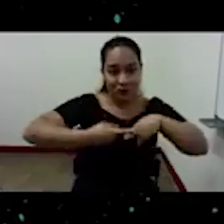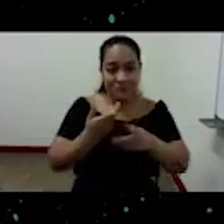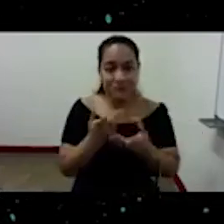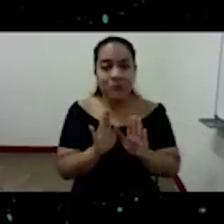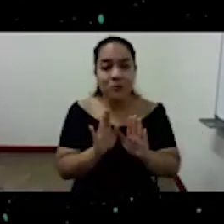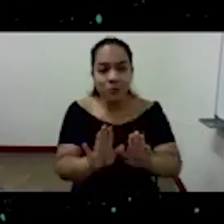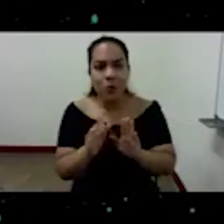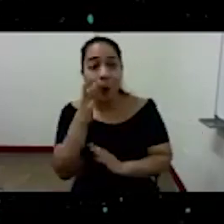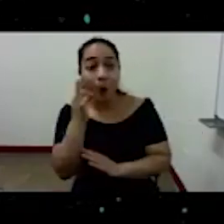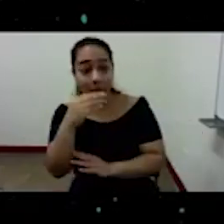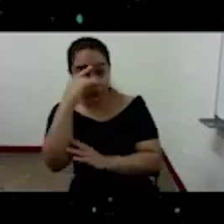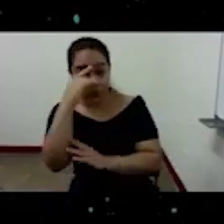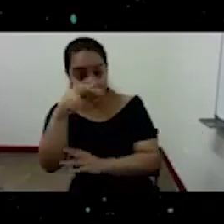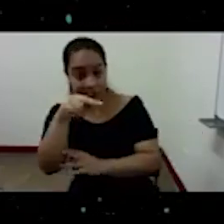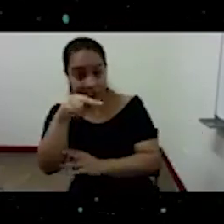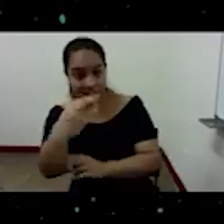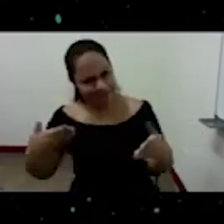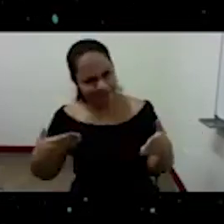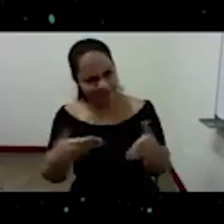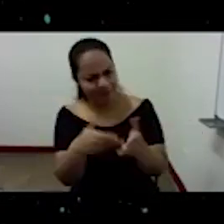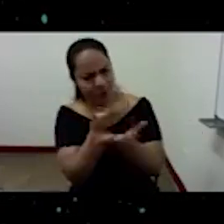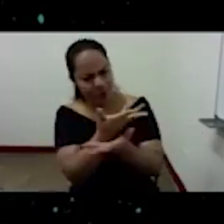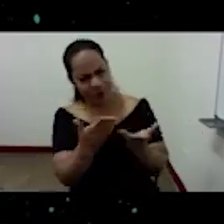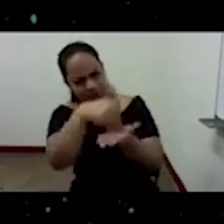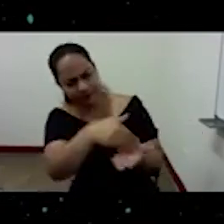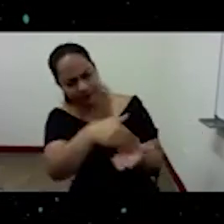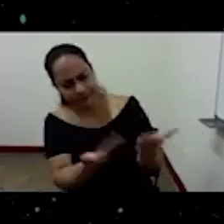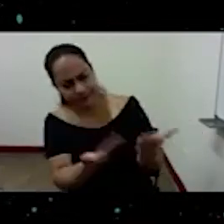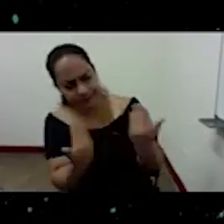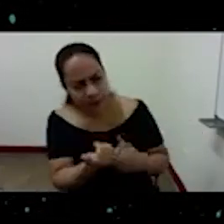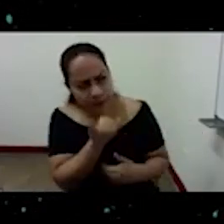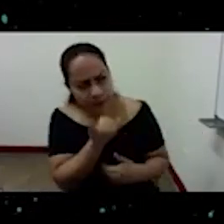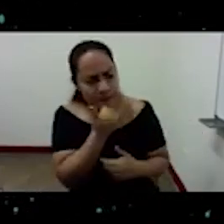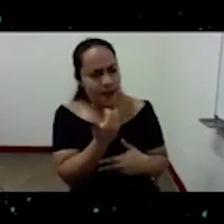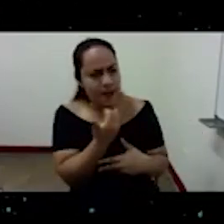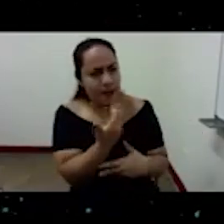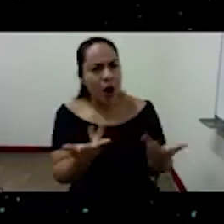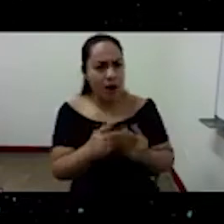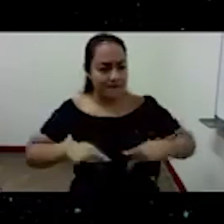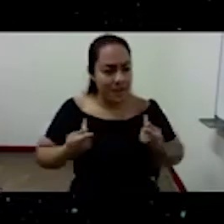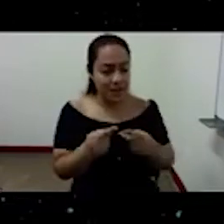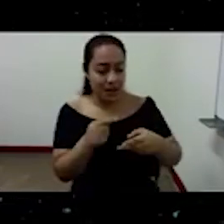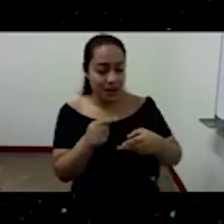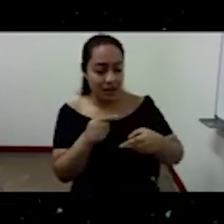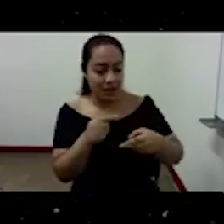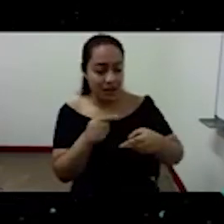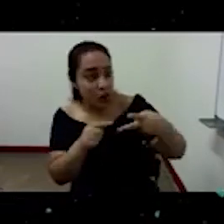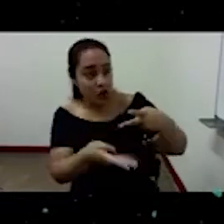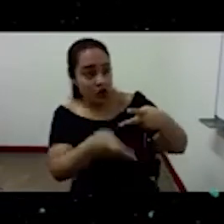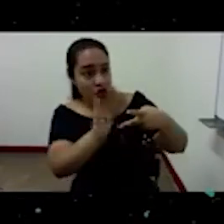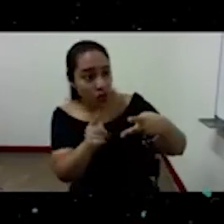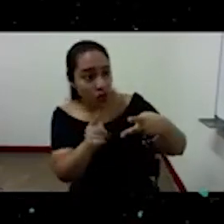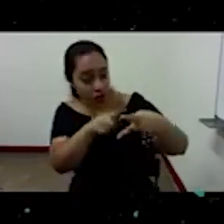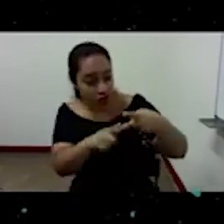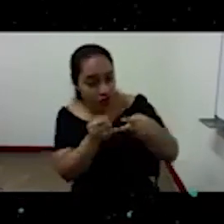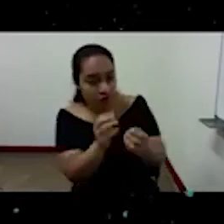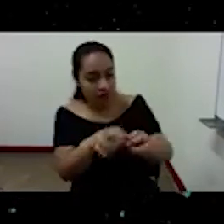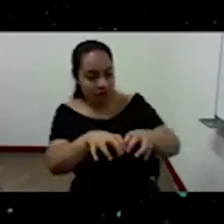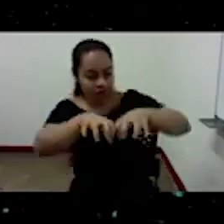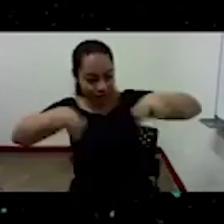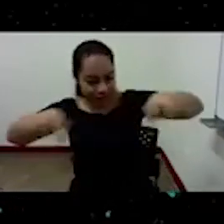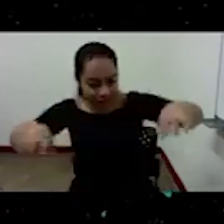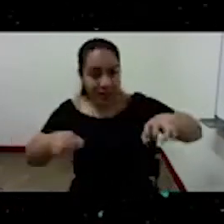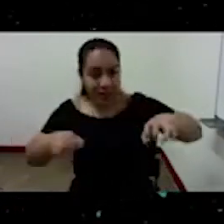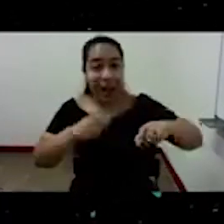opone a Apolo para aludir a sus dos divinidades a las que el pueblo griego